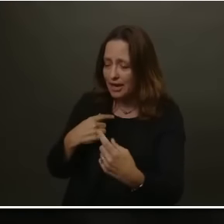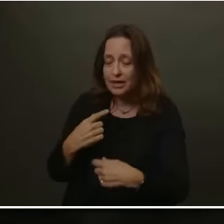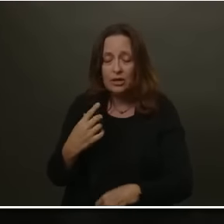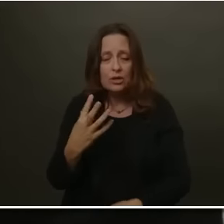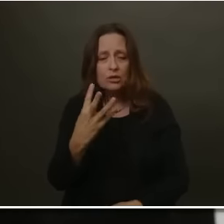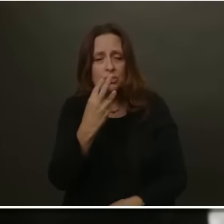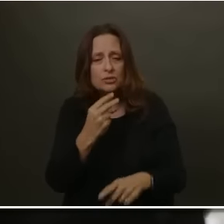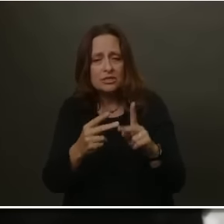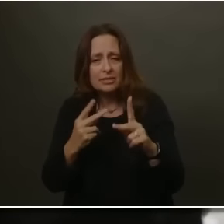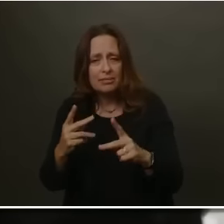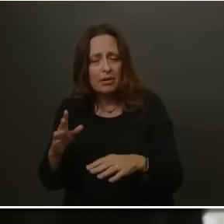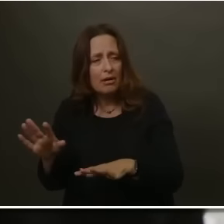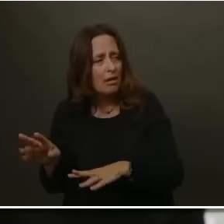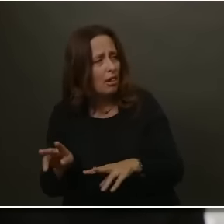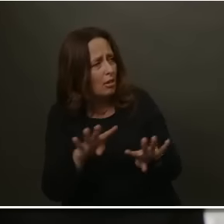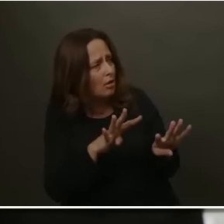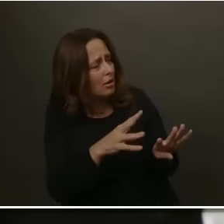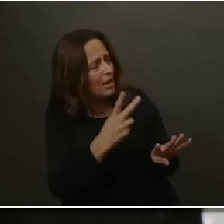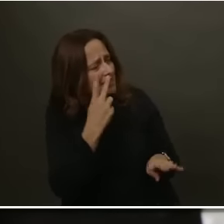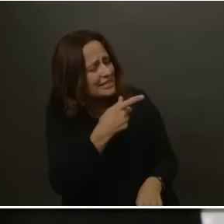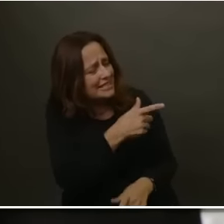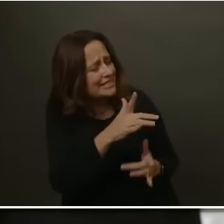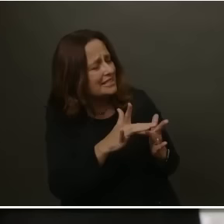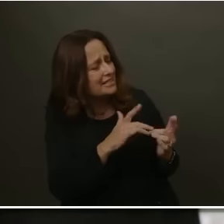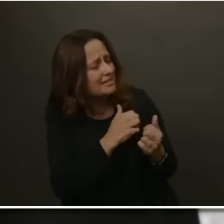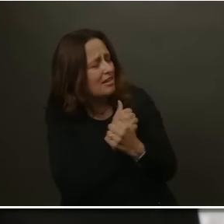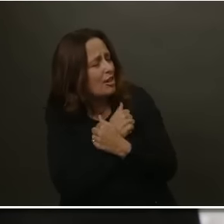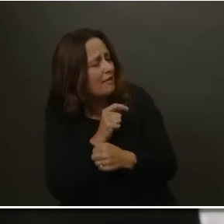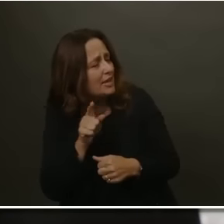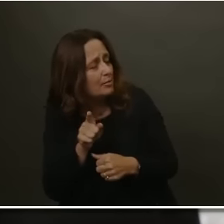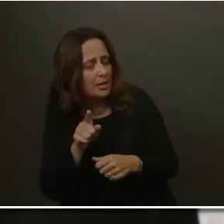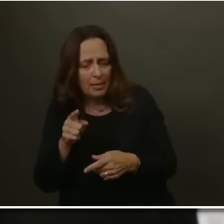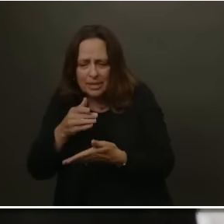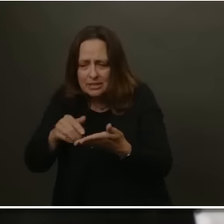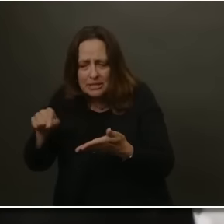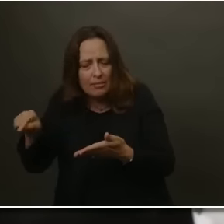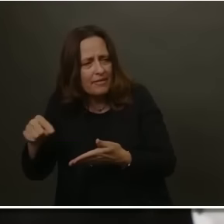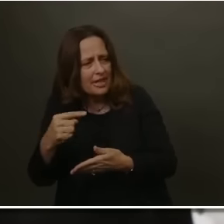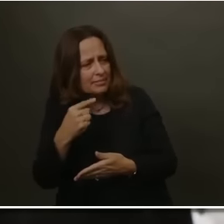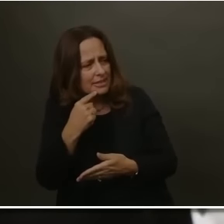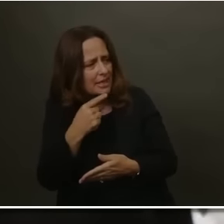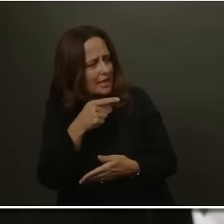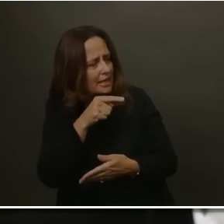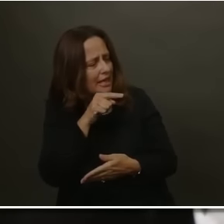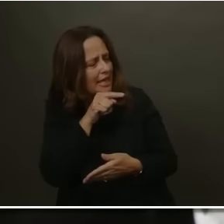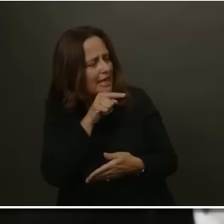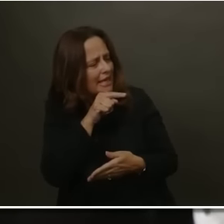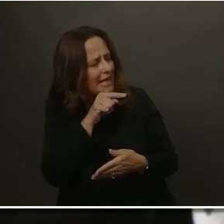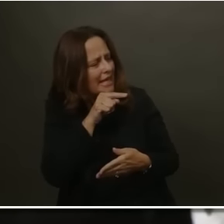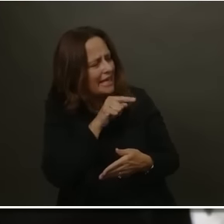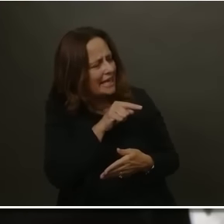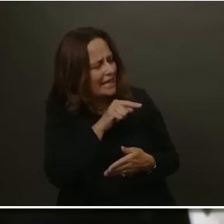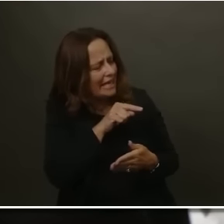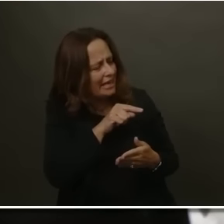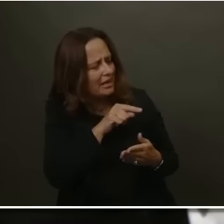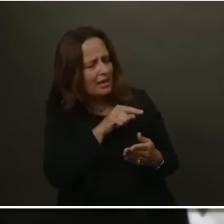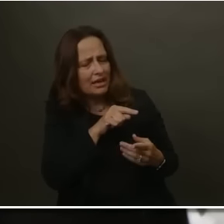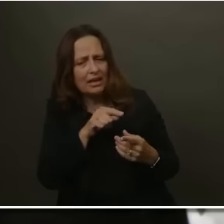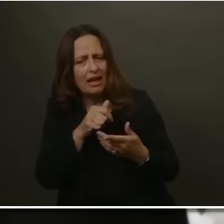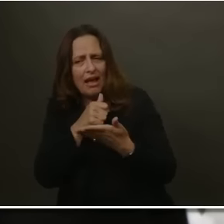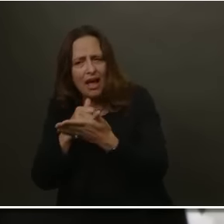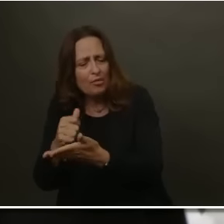ve." Jesús lloró. Dijeron entonces los judíos, "Mira cómo lo